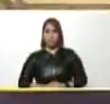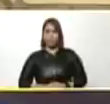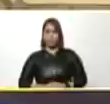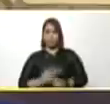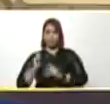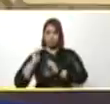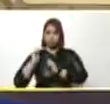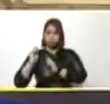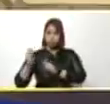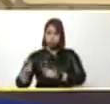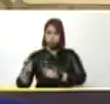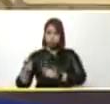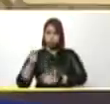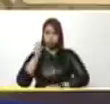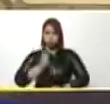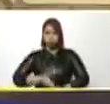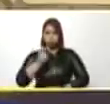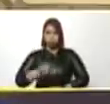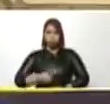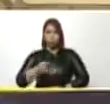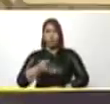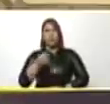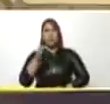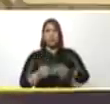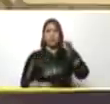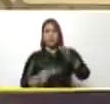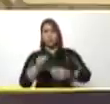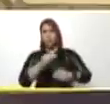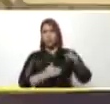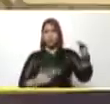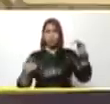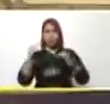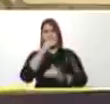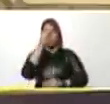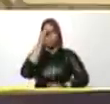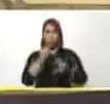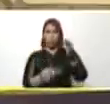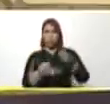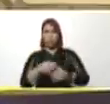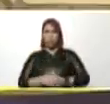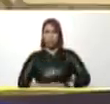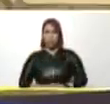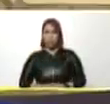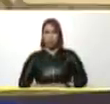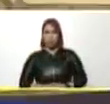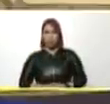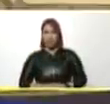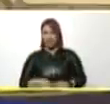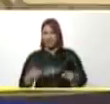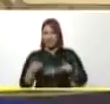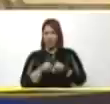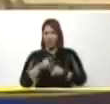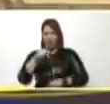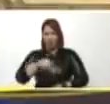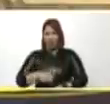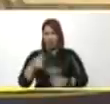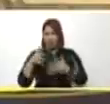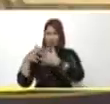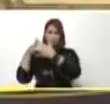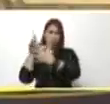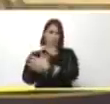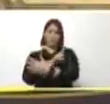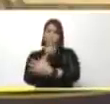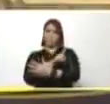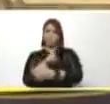designar a los magistrados del Tribunal Supremo de Justicia. Aquí no es como en Estados Unidos, Bernabé